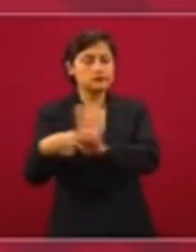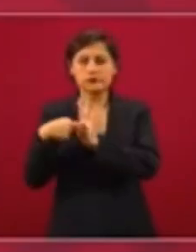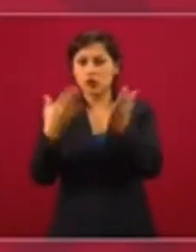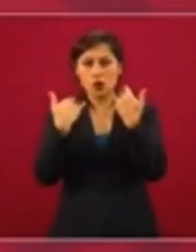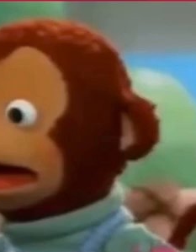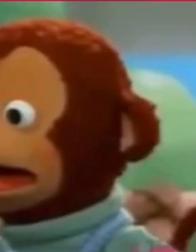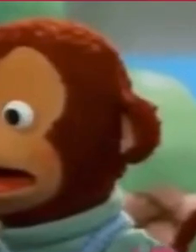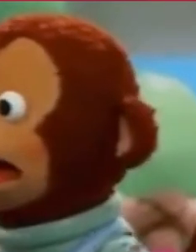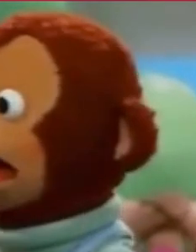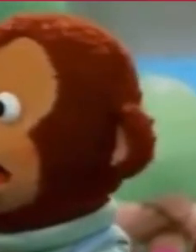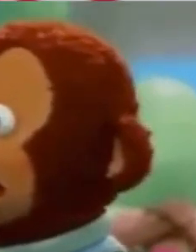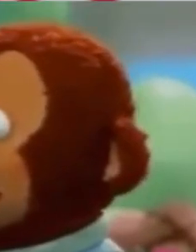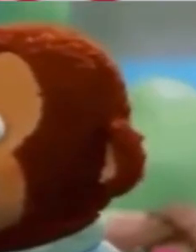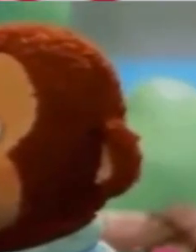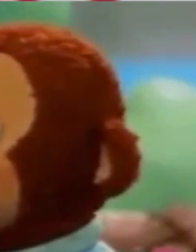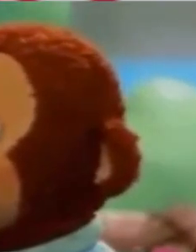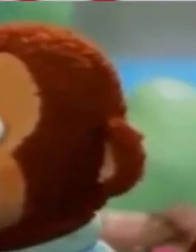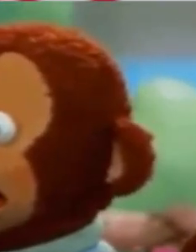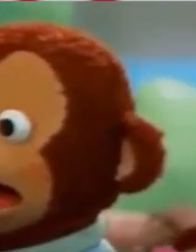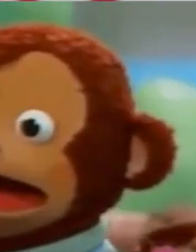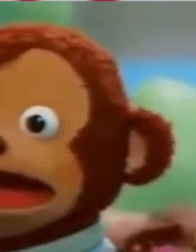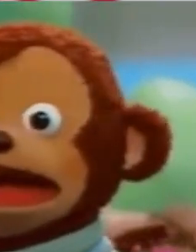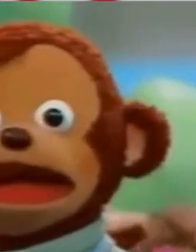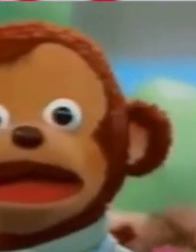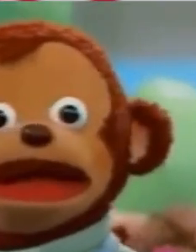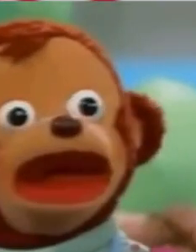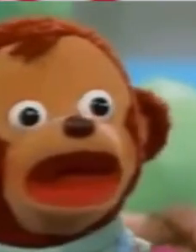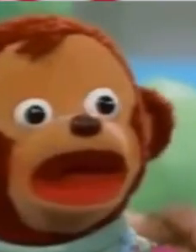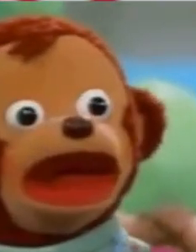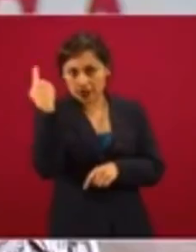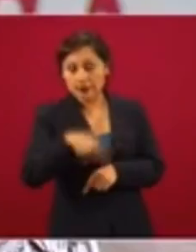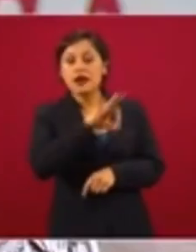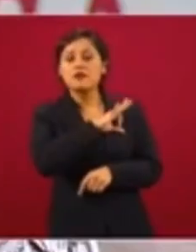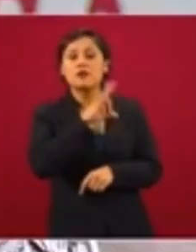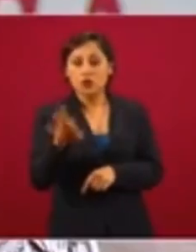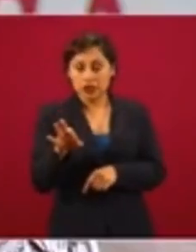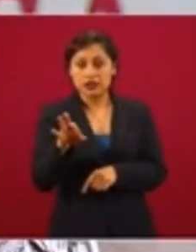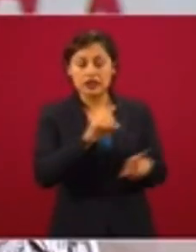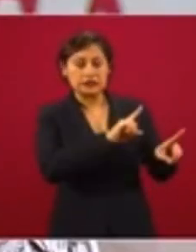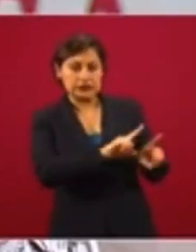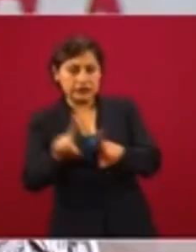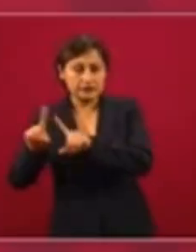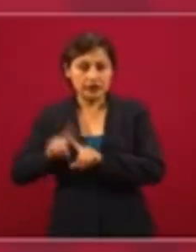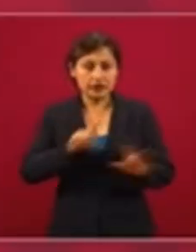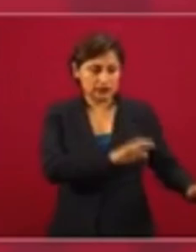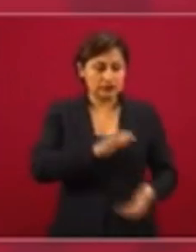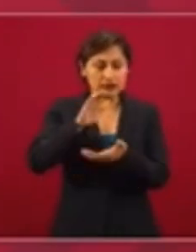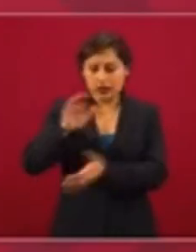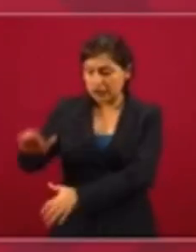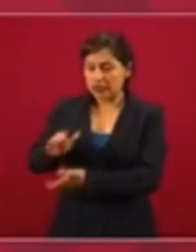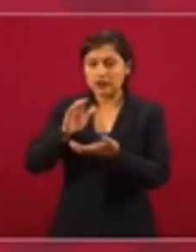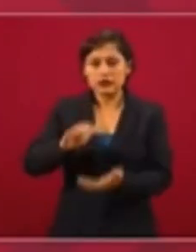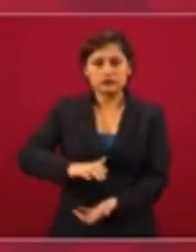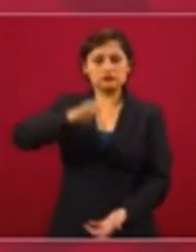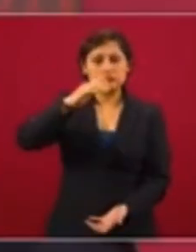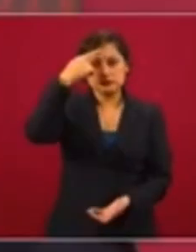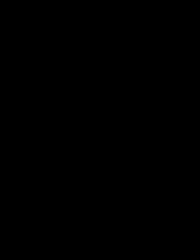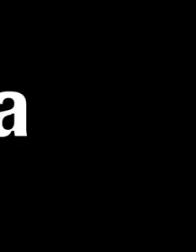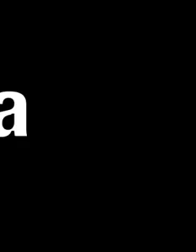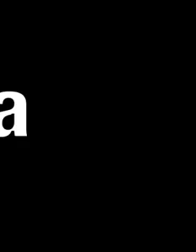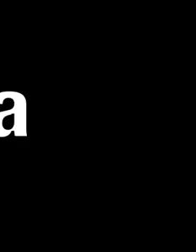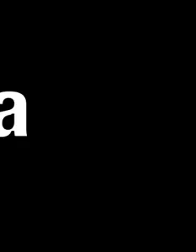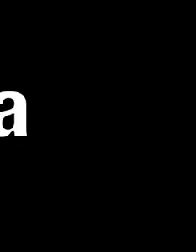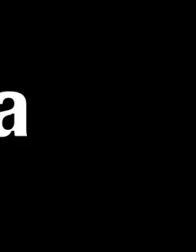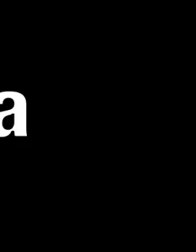permitir contar con recursos suficientes para que no aumente la deuda.